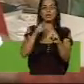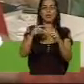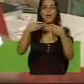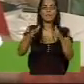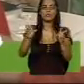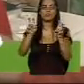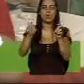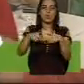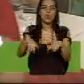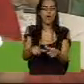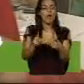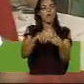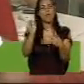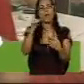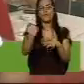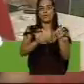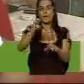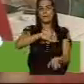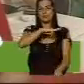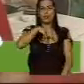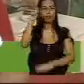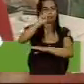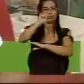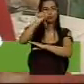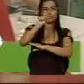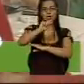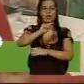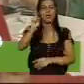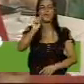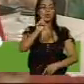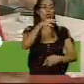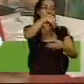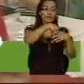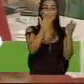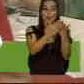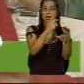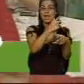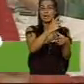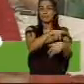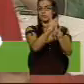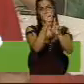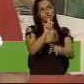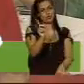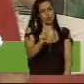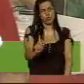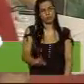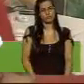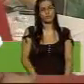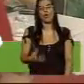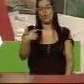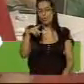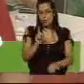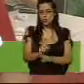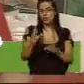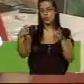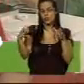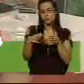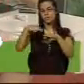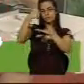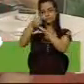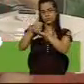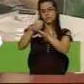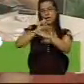en términos de evaluación de la misión. O sea, no la estamos utilizando en cada centro educativo, sino solamente para